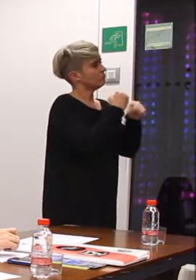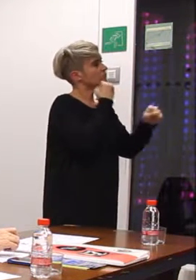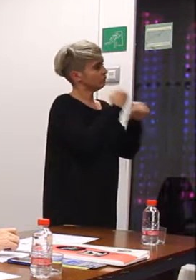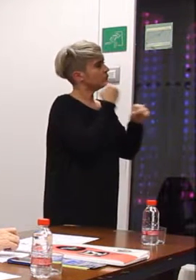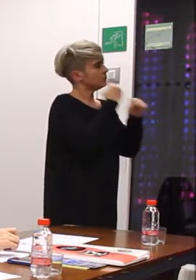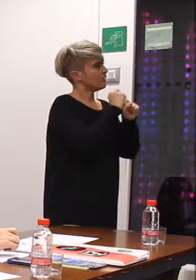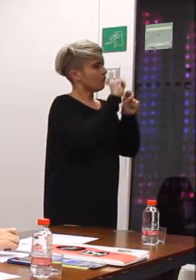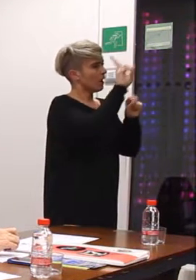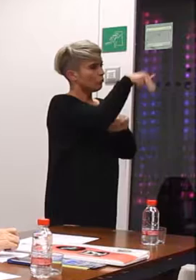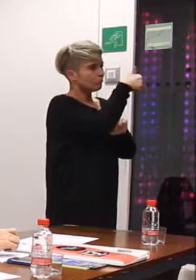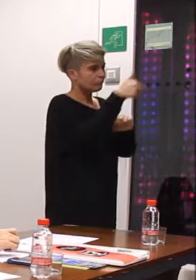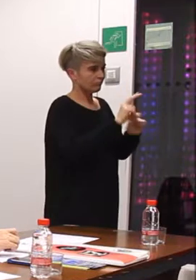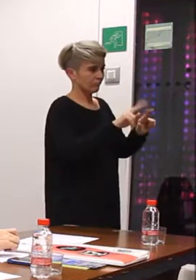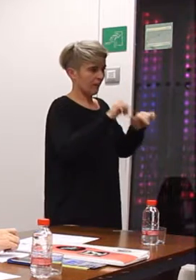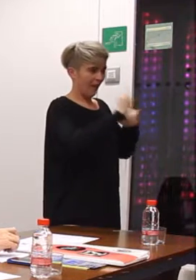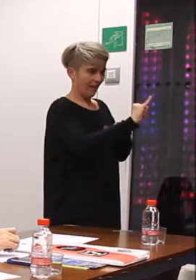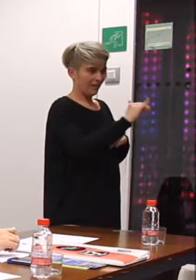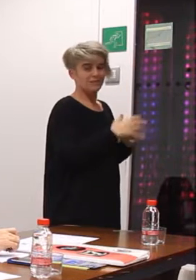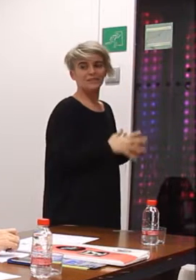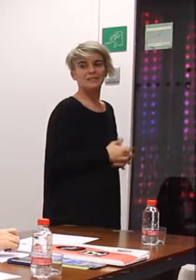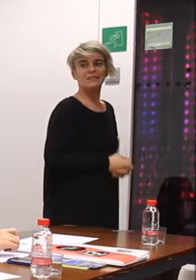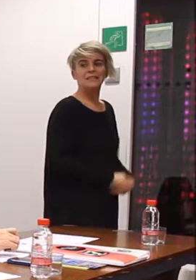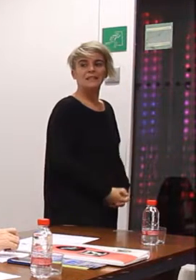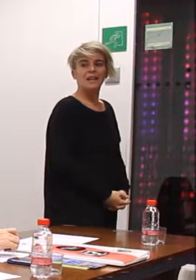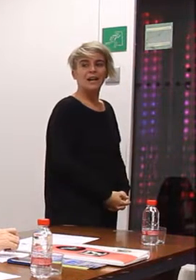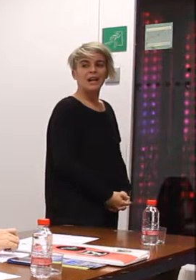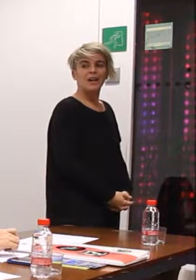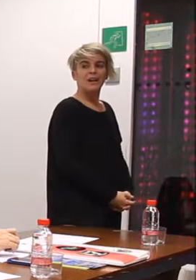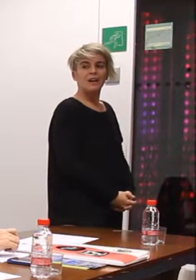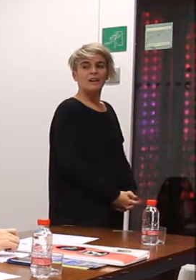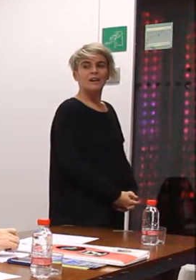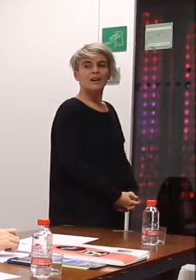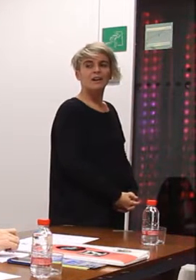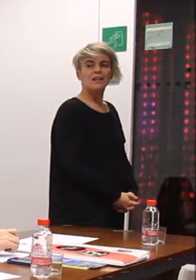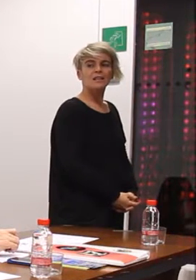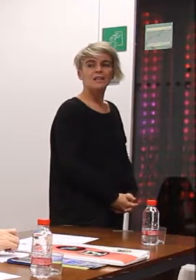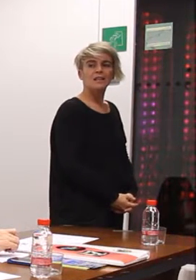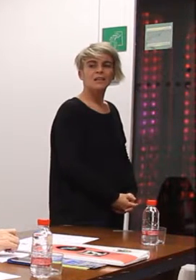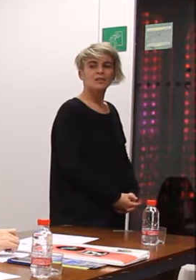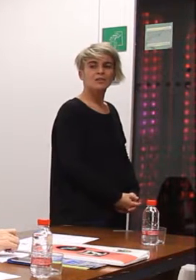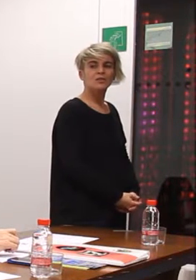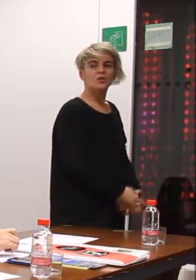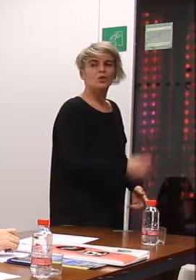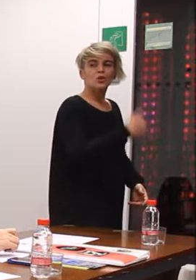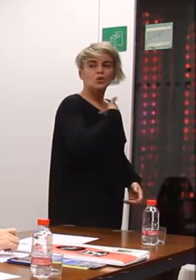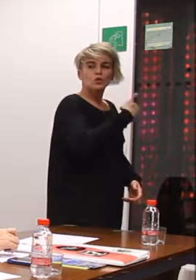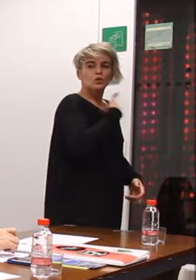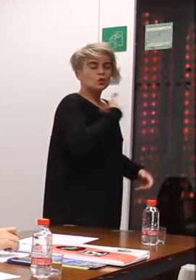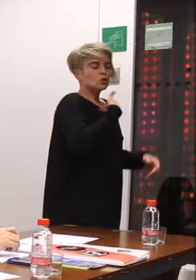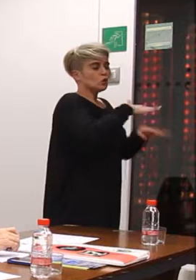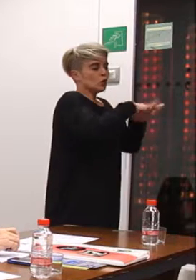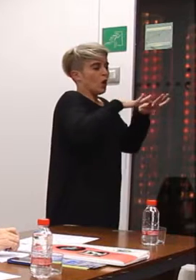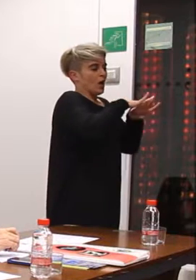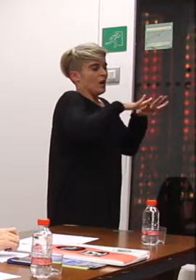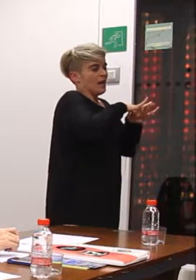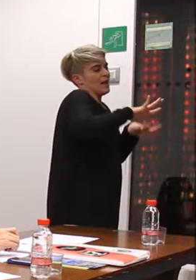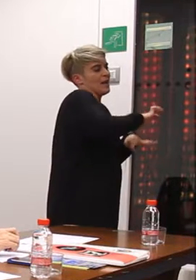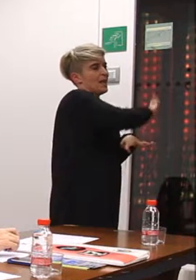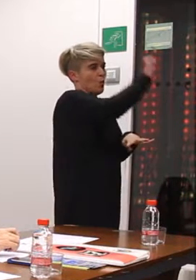pues con un fruto positivo. Dicho esto, también nosotros como Red Europea